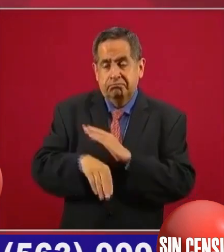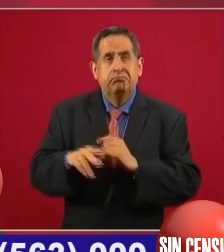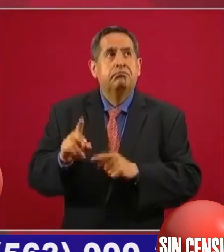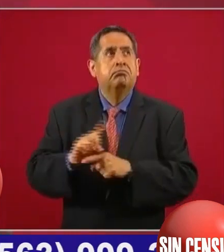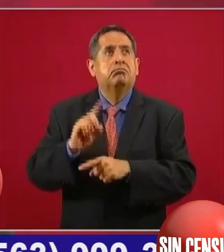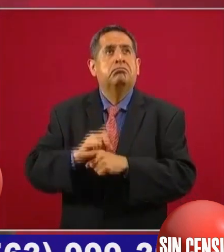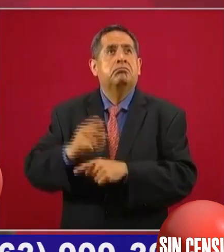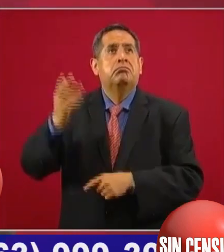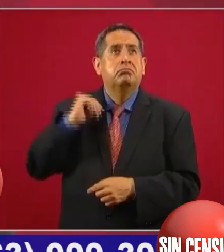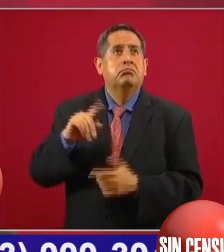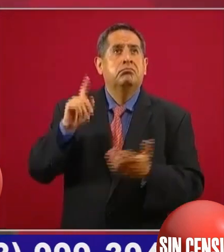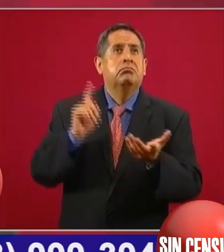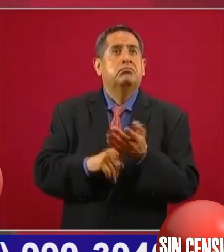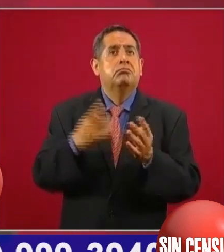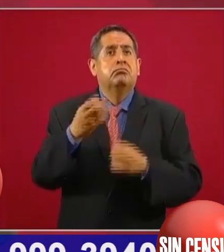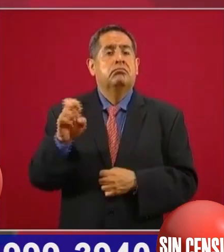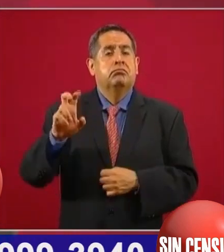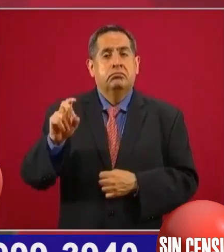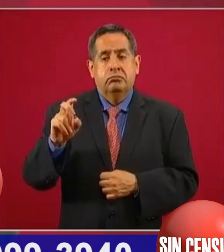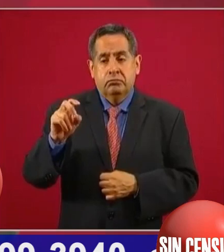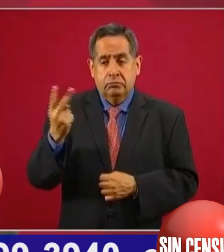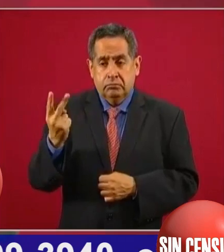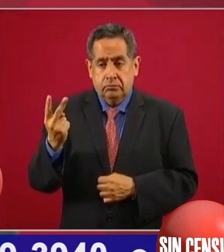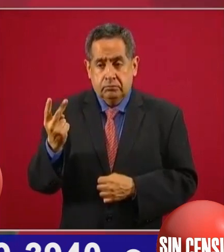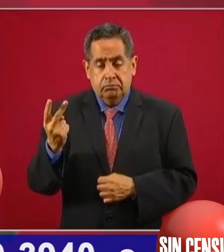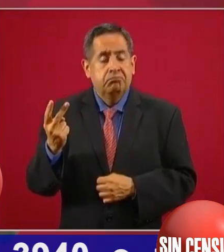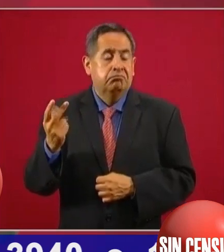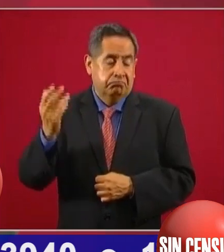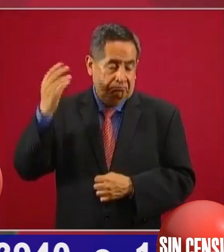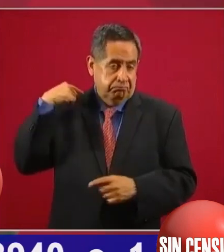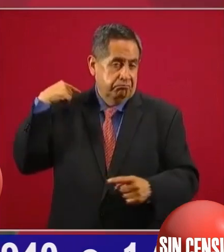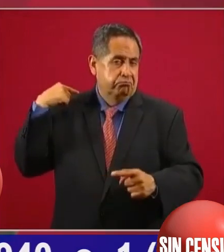desde 1932,